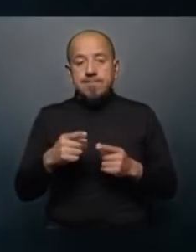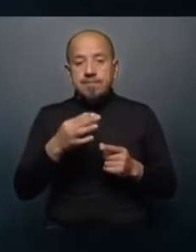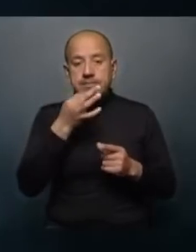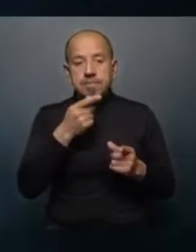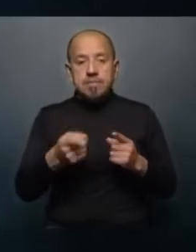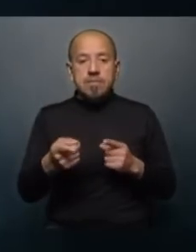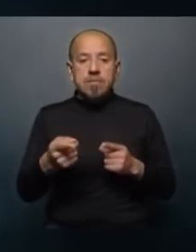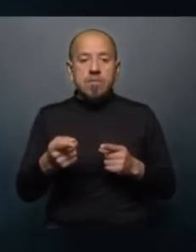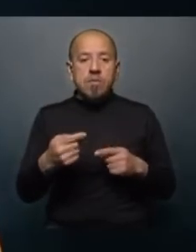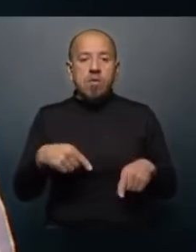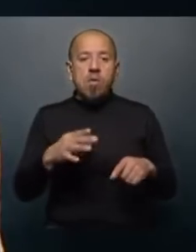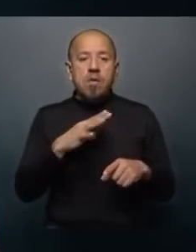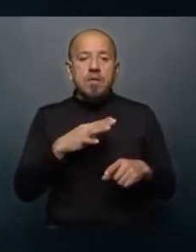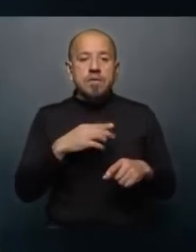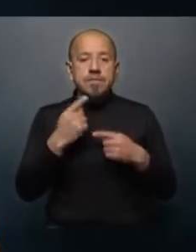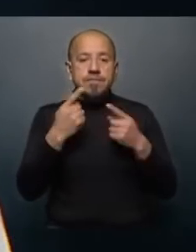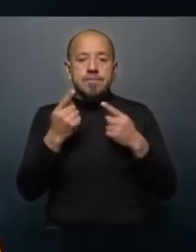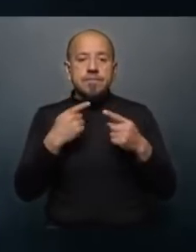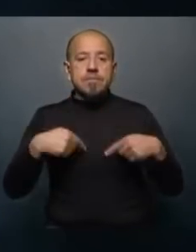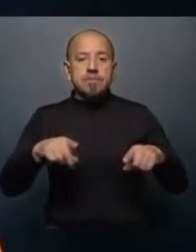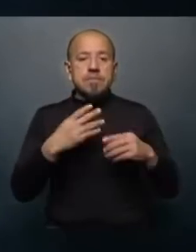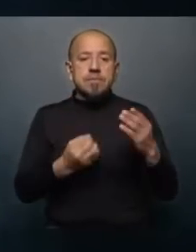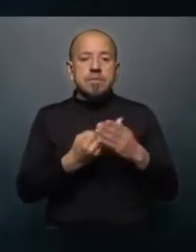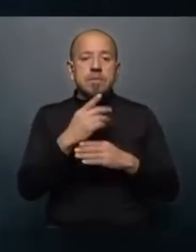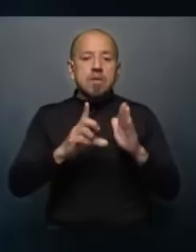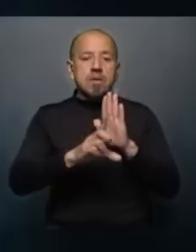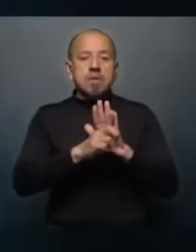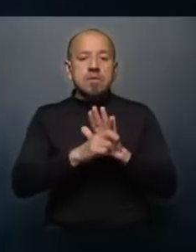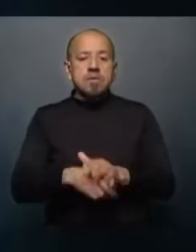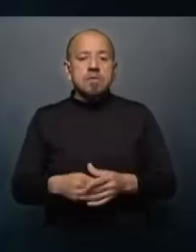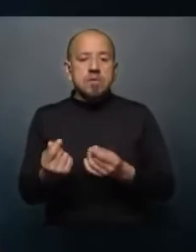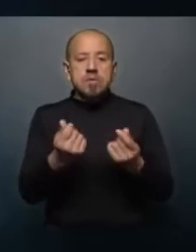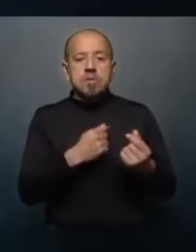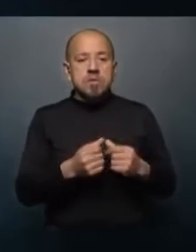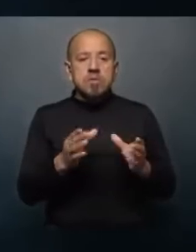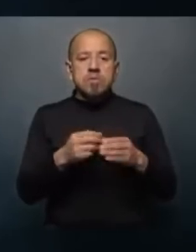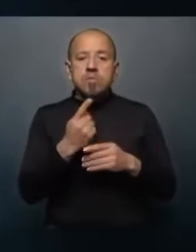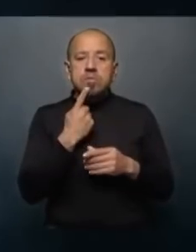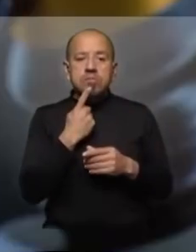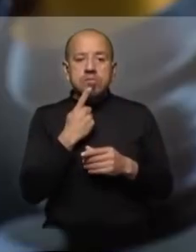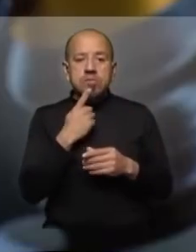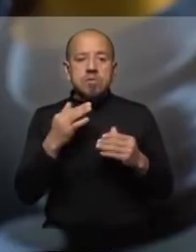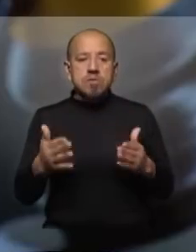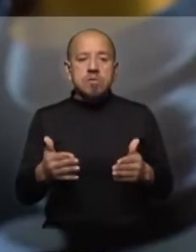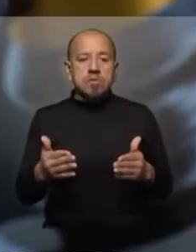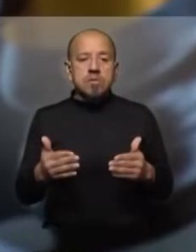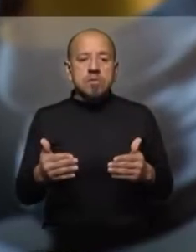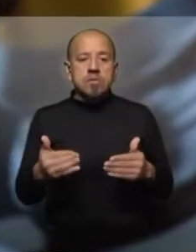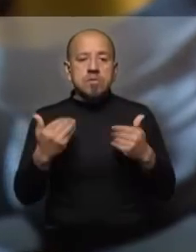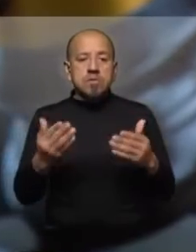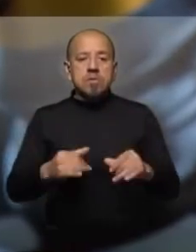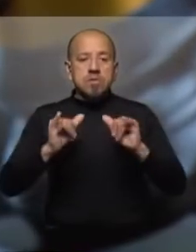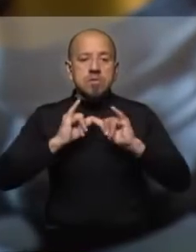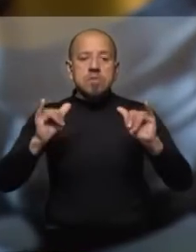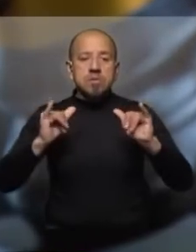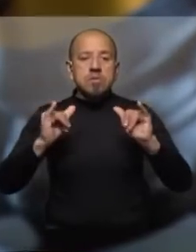e se viene conversando respecto a una nueva ley de de financiamiento de los partidos políticos de cara también a lo que van a hacer este lo que va a hacer la campaña el